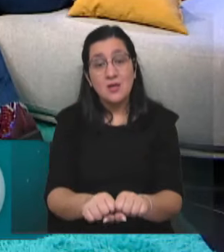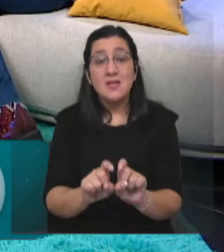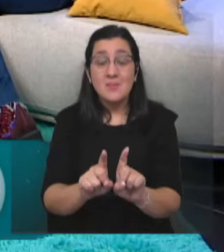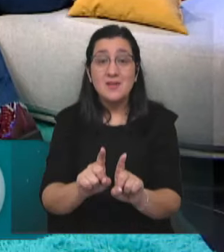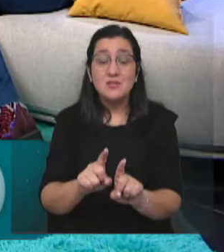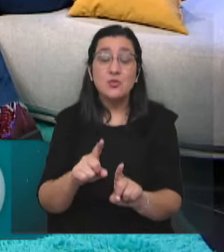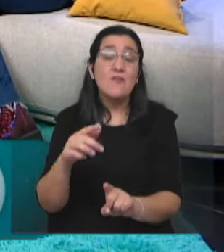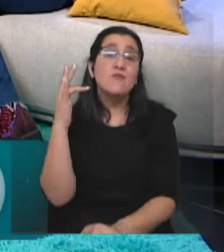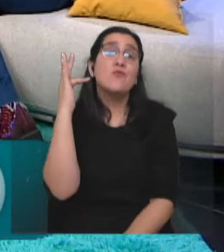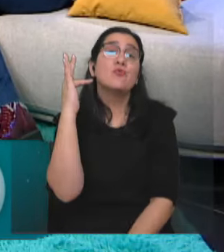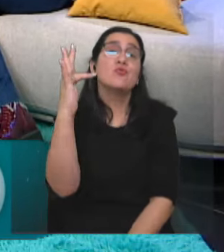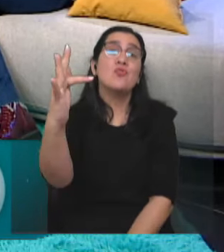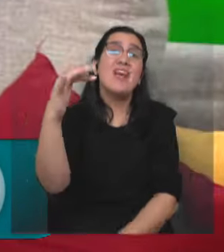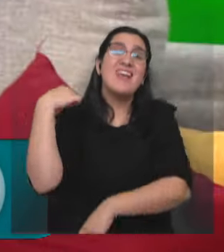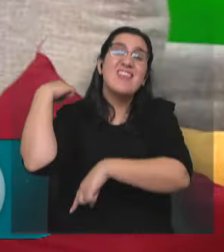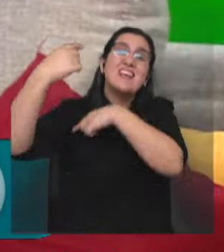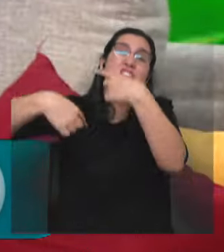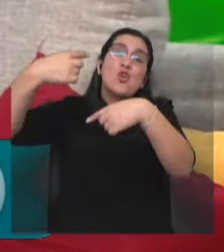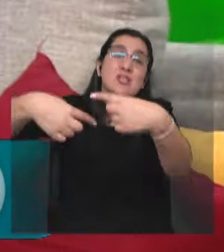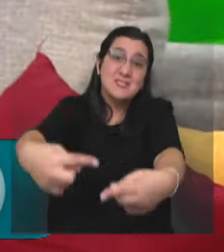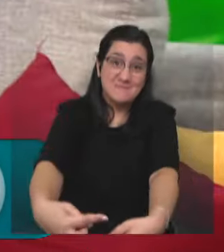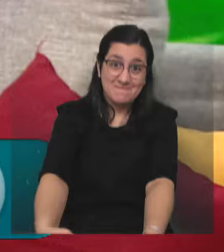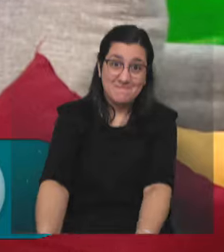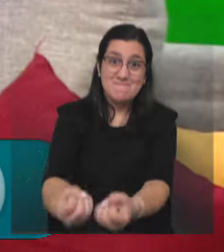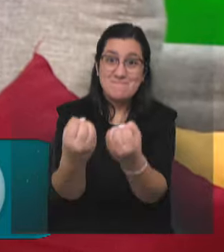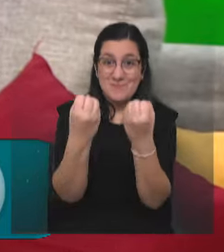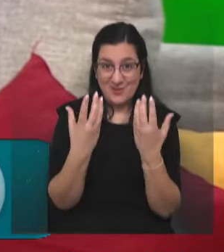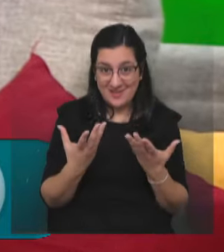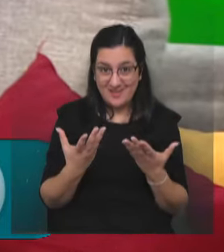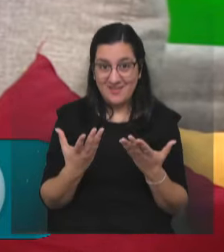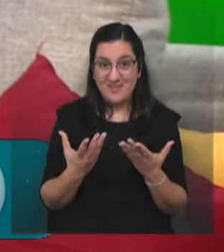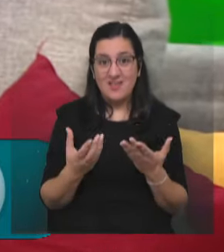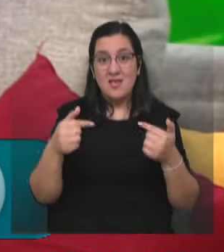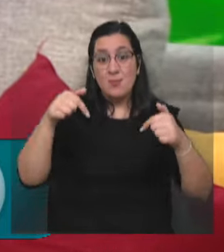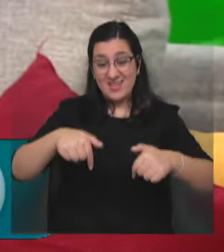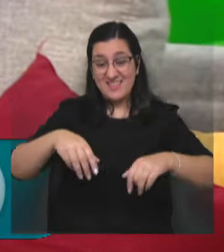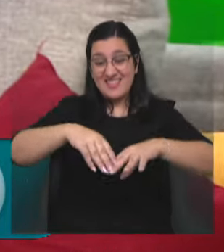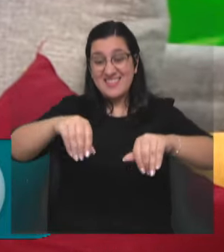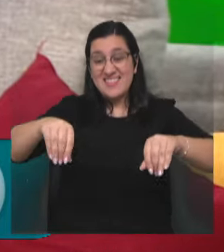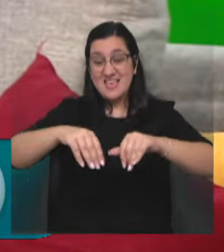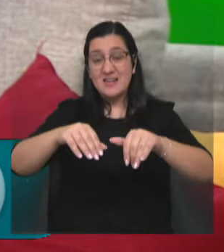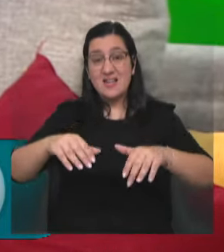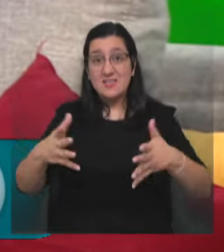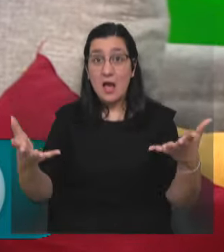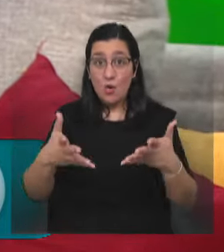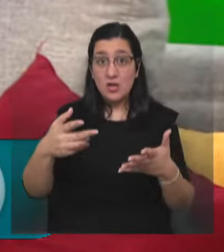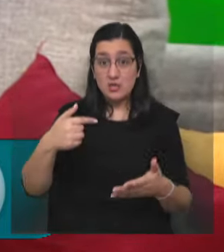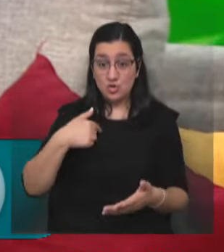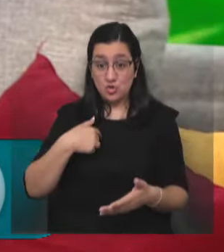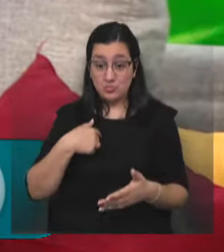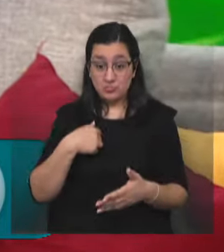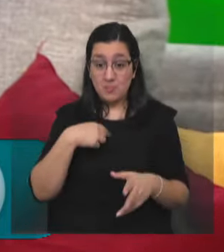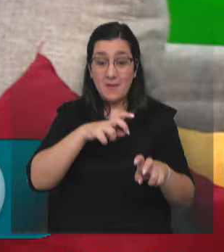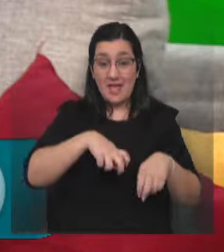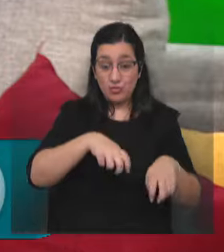que viene, con la siguiente y con la siguiente. Digo, porque este suelo que estamos pisando hoy